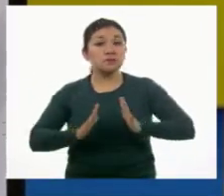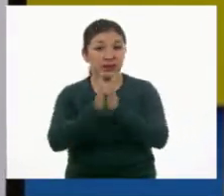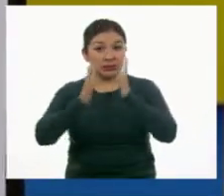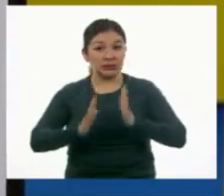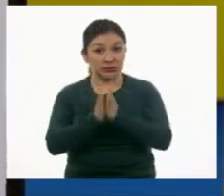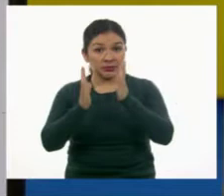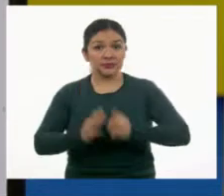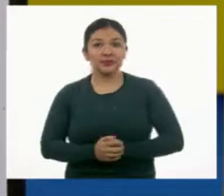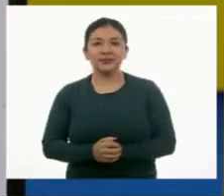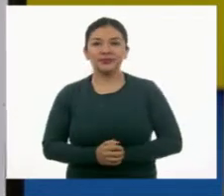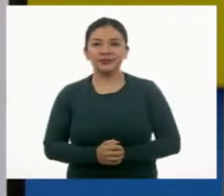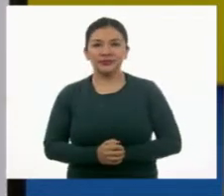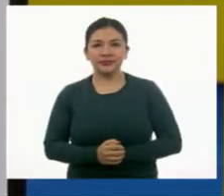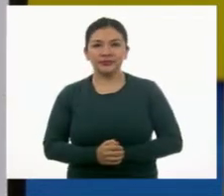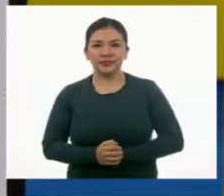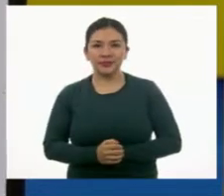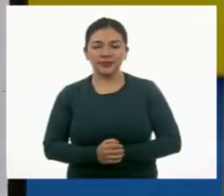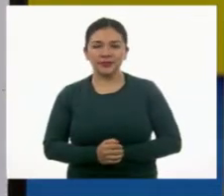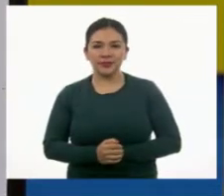Participación. Muy bien.